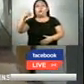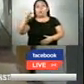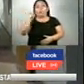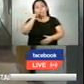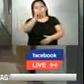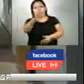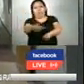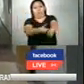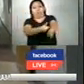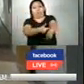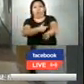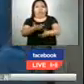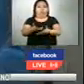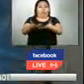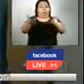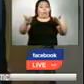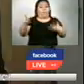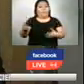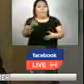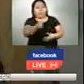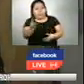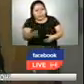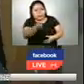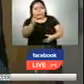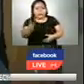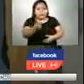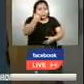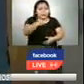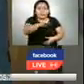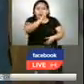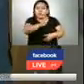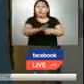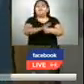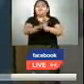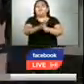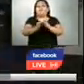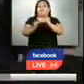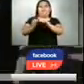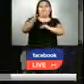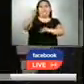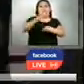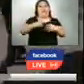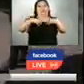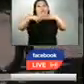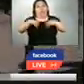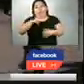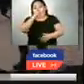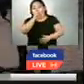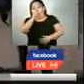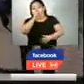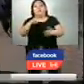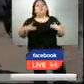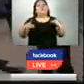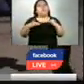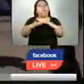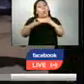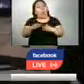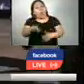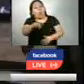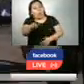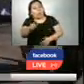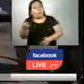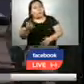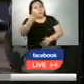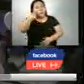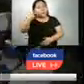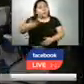hospitalizaciones aumentaron en ingresos de personas con complicaciones en niveles superiores respiratorios y también en condiciones graves